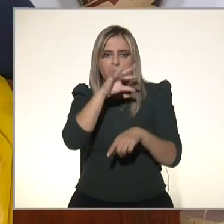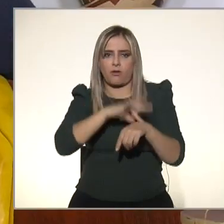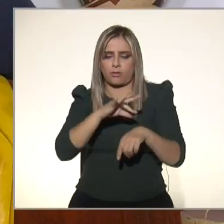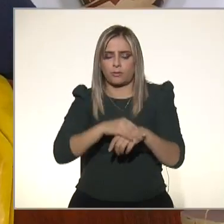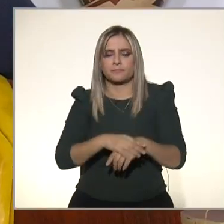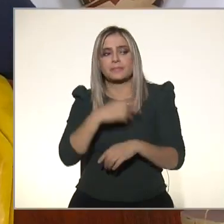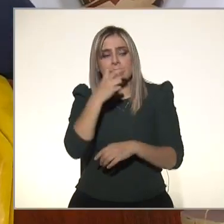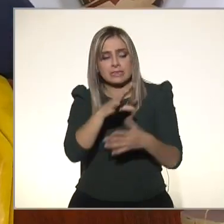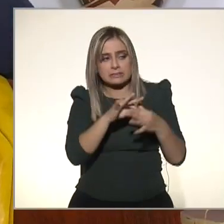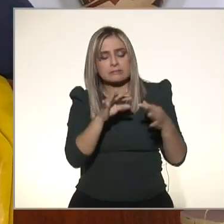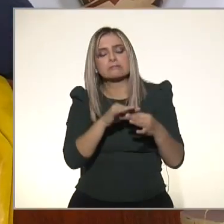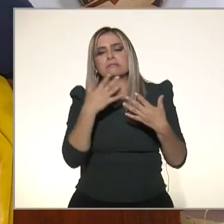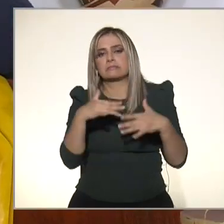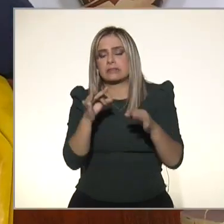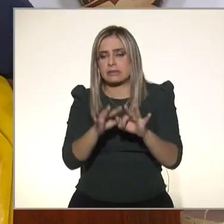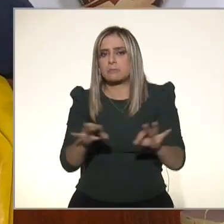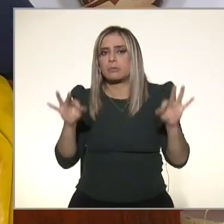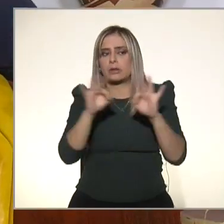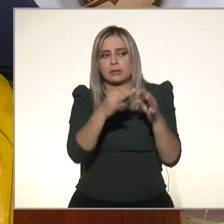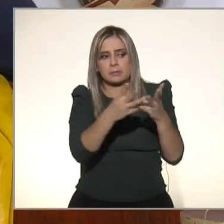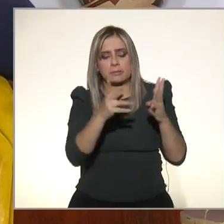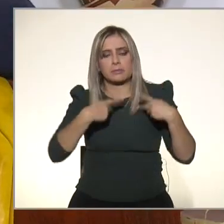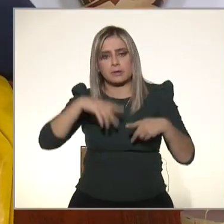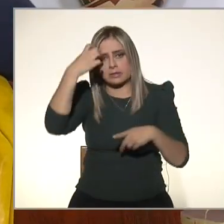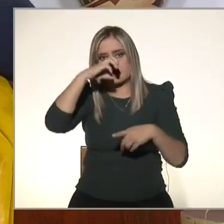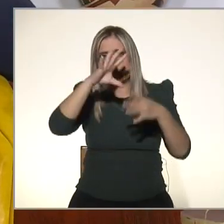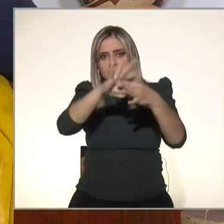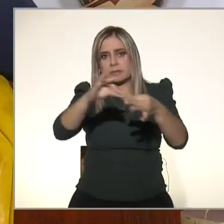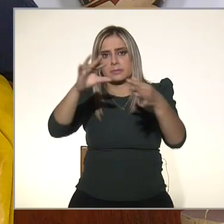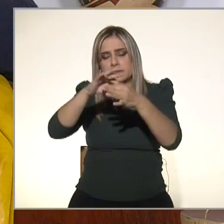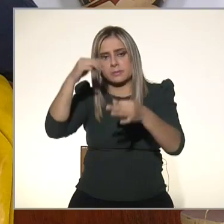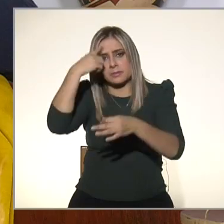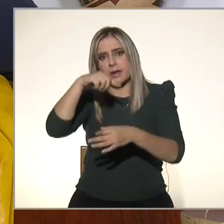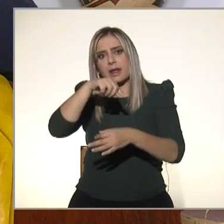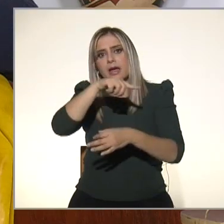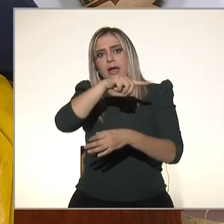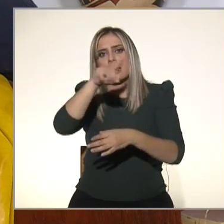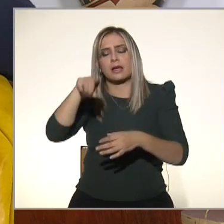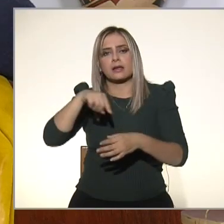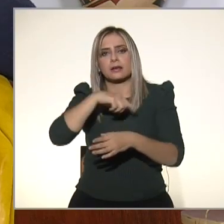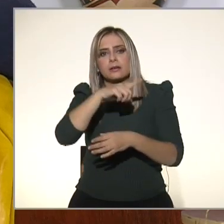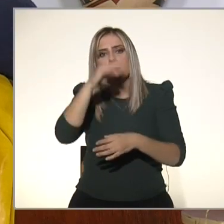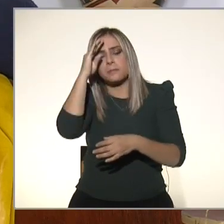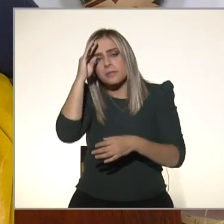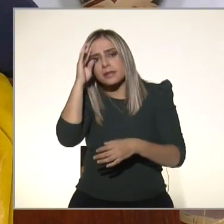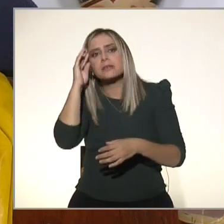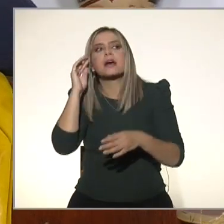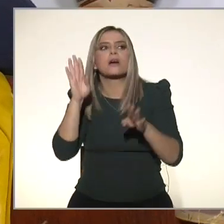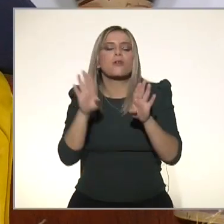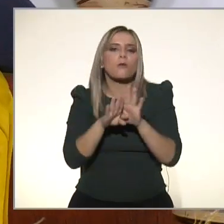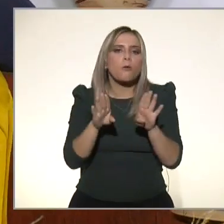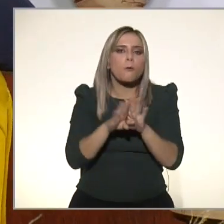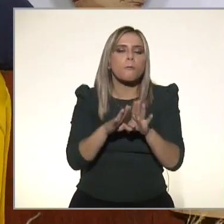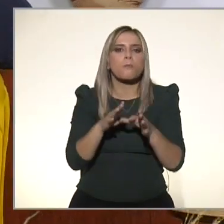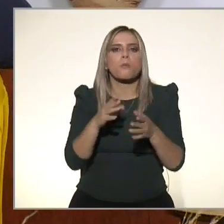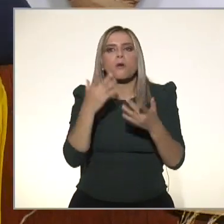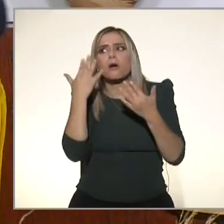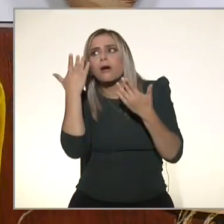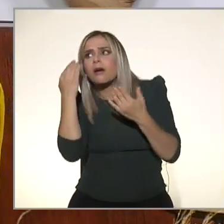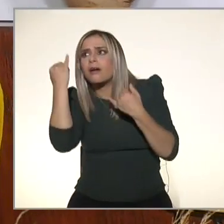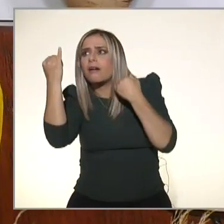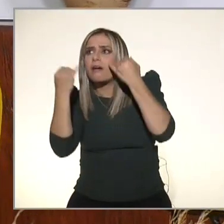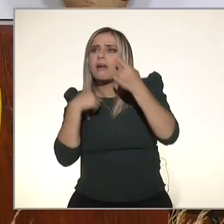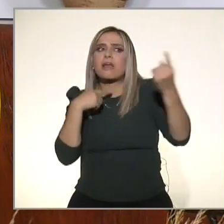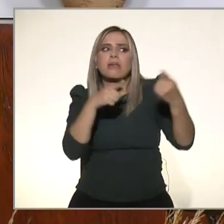y datos importantes que nos están dando los especialistas para que no nos... Dicen que las expectativas son el camino del infierno.